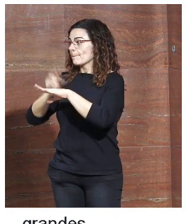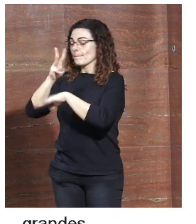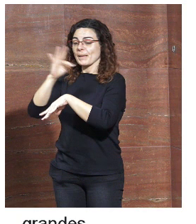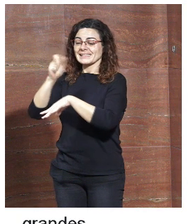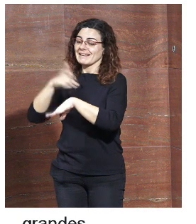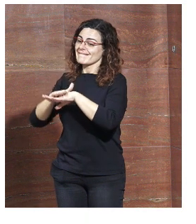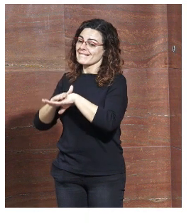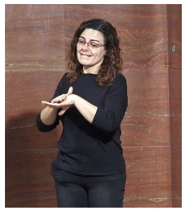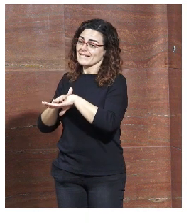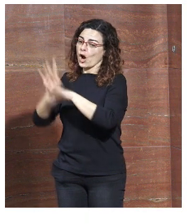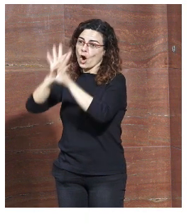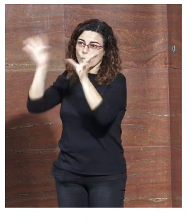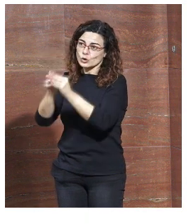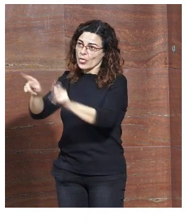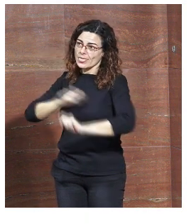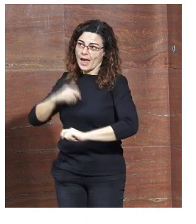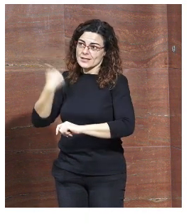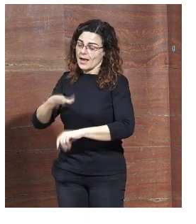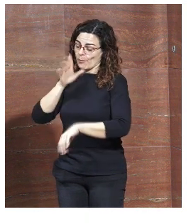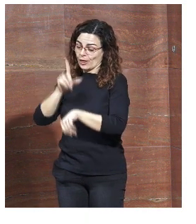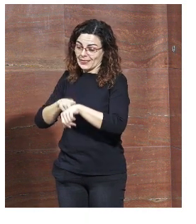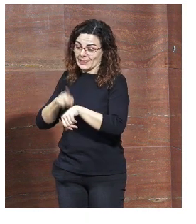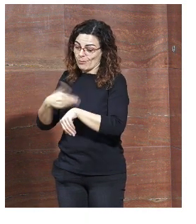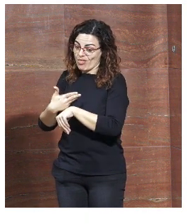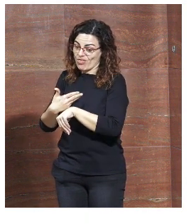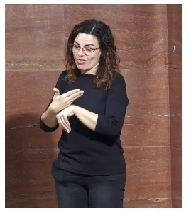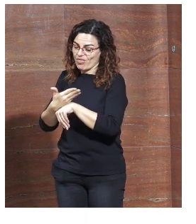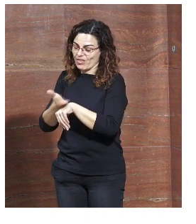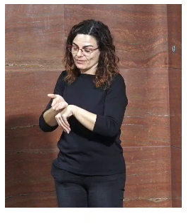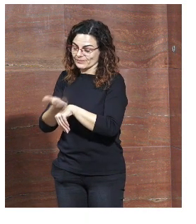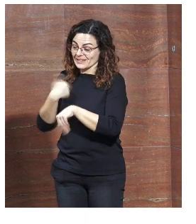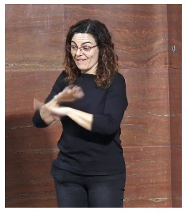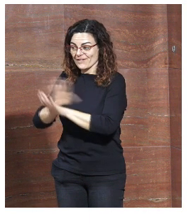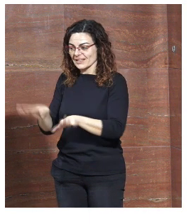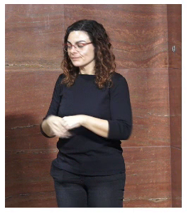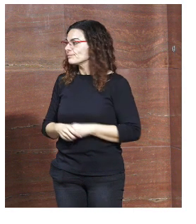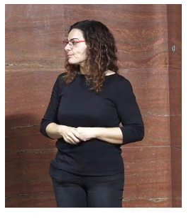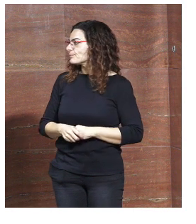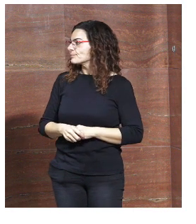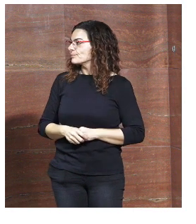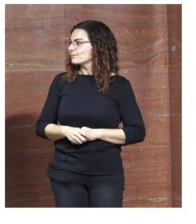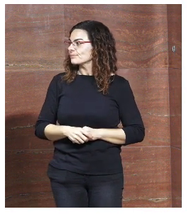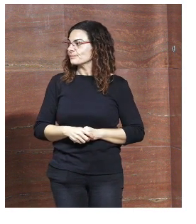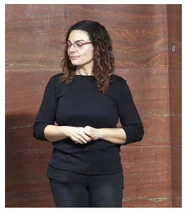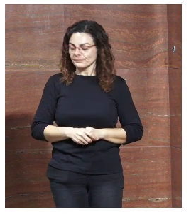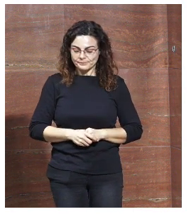decisiones. danos una conclusión porque el tiempo ha terminado. Muy bien.